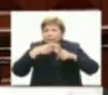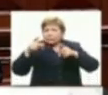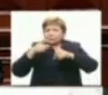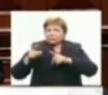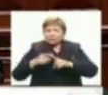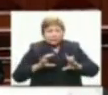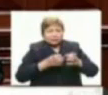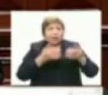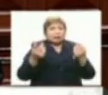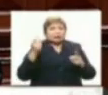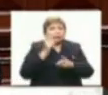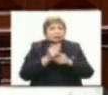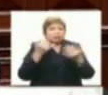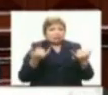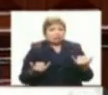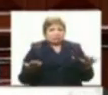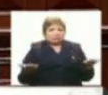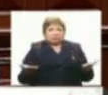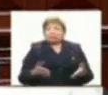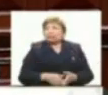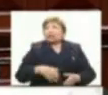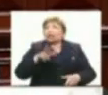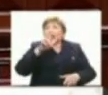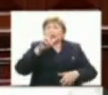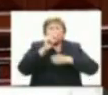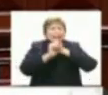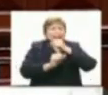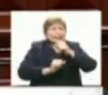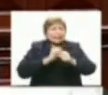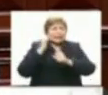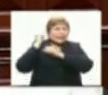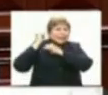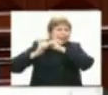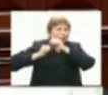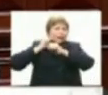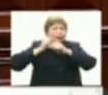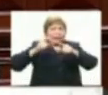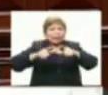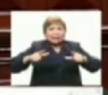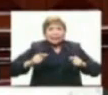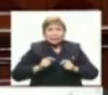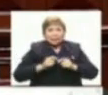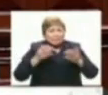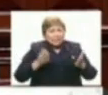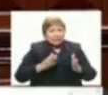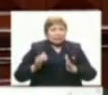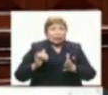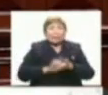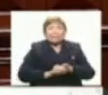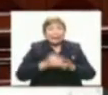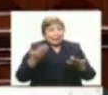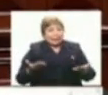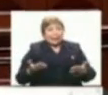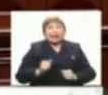hoy persisten. Los tres siglos en los que este territorio perteneció a la corona